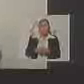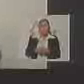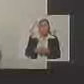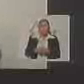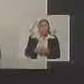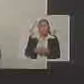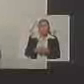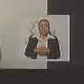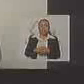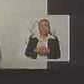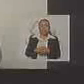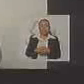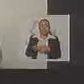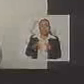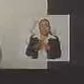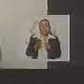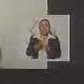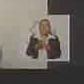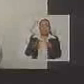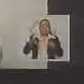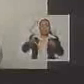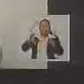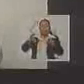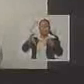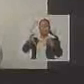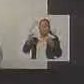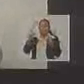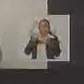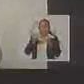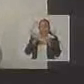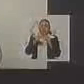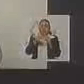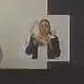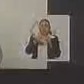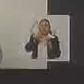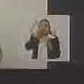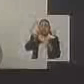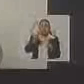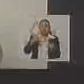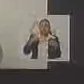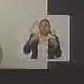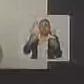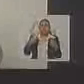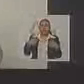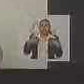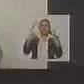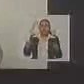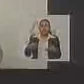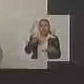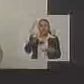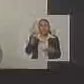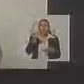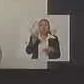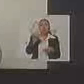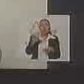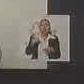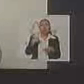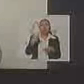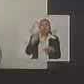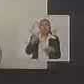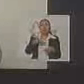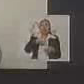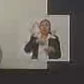en las mismas calles, en las mismas casas, se te dé el lugar que tú mereces. Tú para mí mereces mi